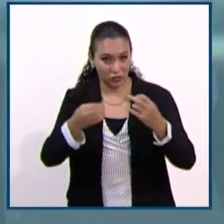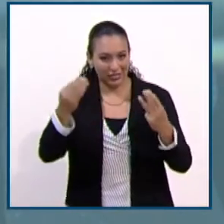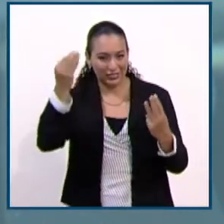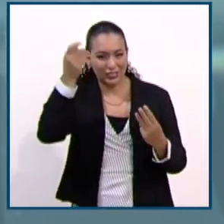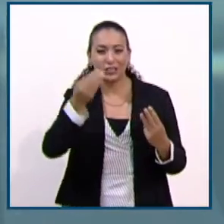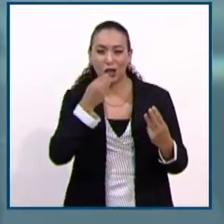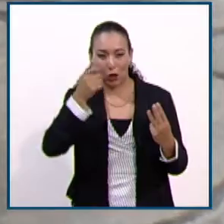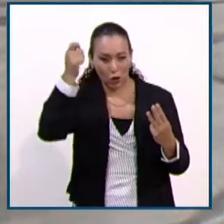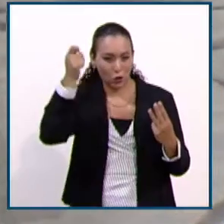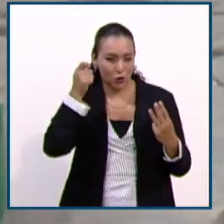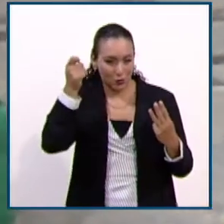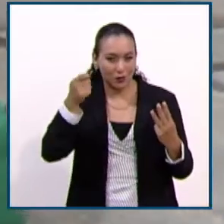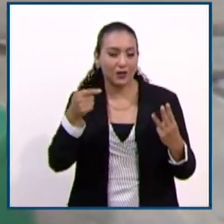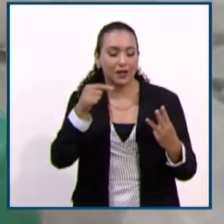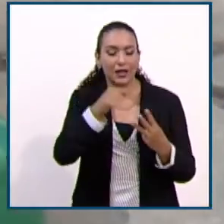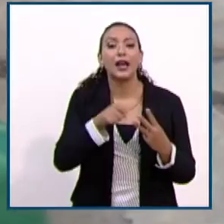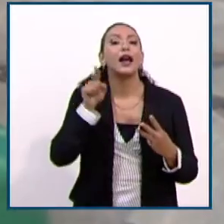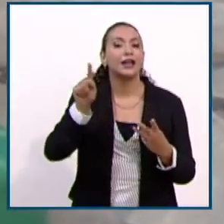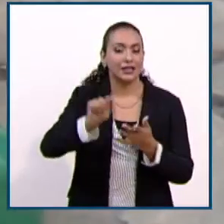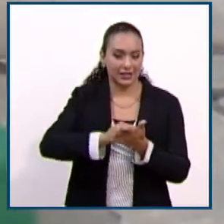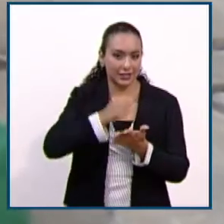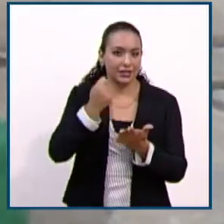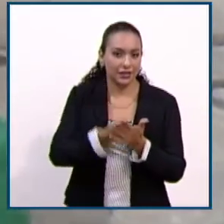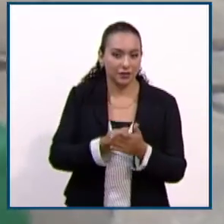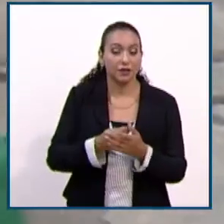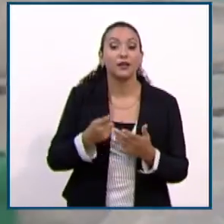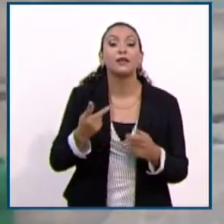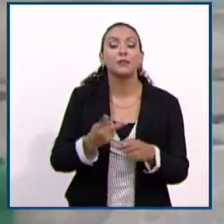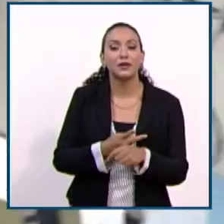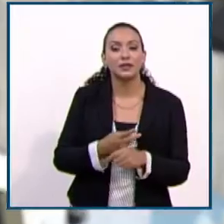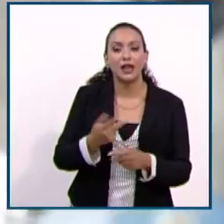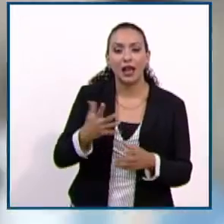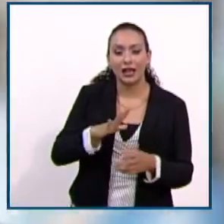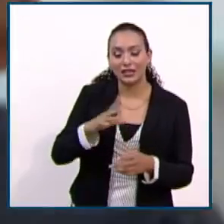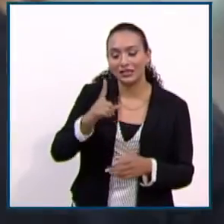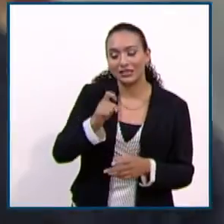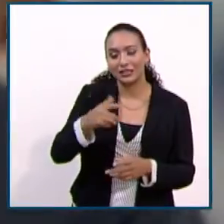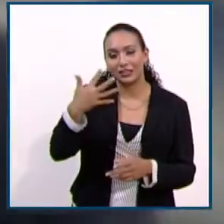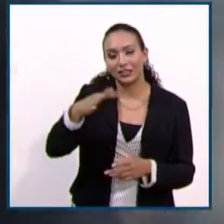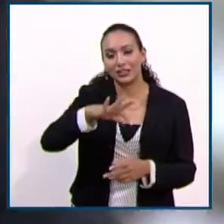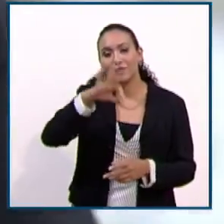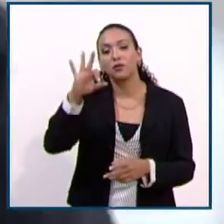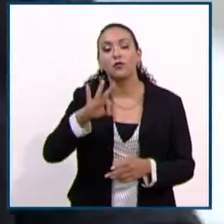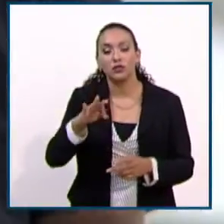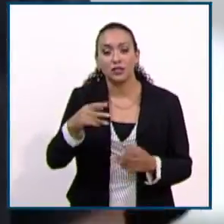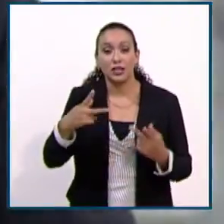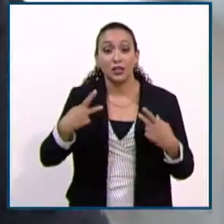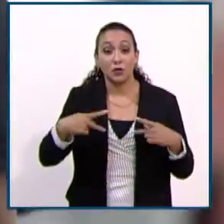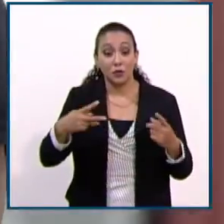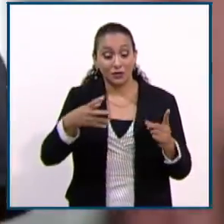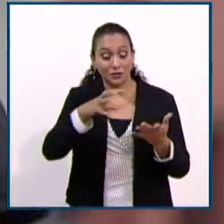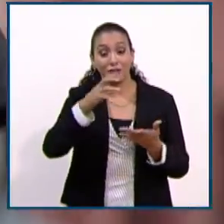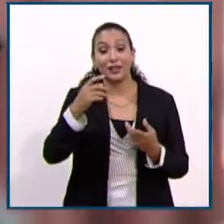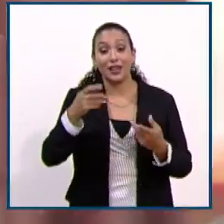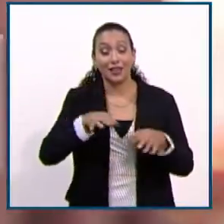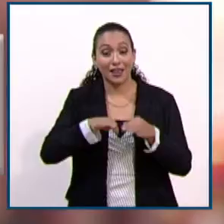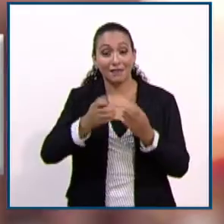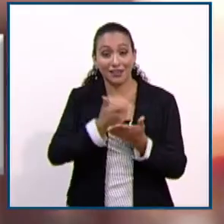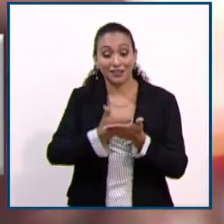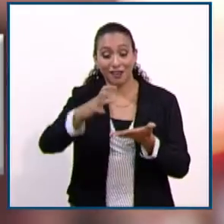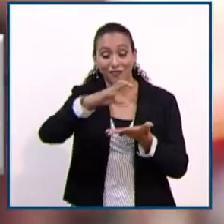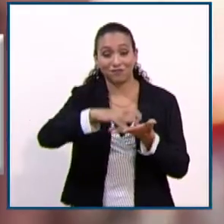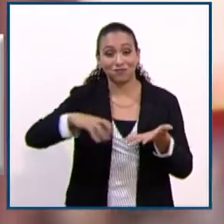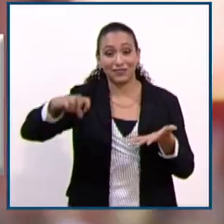alimentarios radicados también en Tamaulipas embargaban el 115% de los ingresos del deudor, lo que excedía su